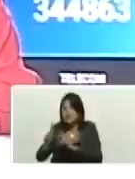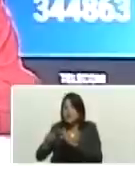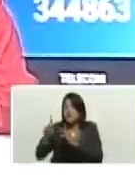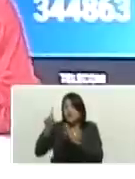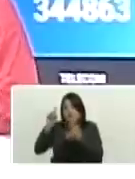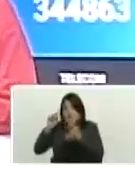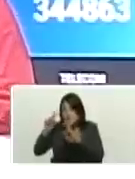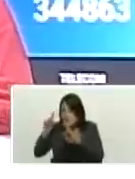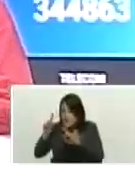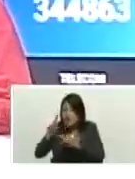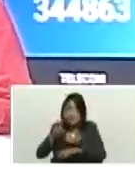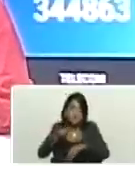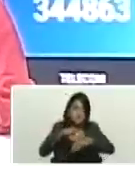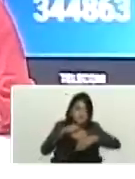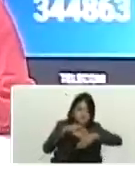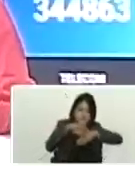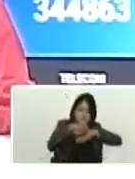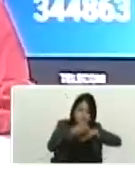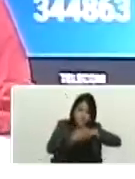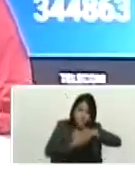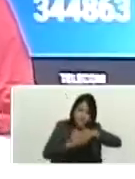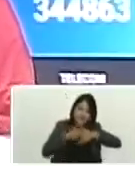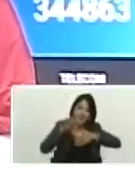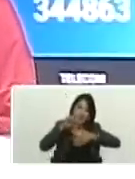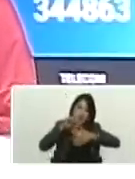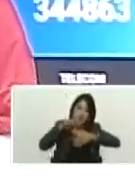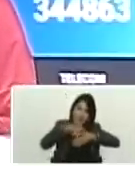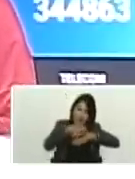Latina, del Caribe, del mundo.